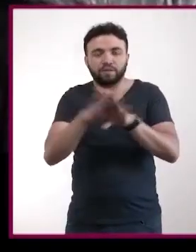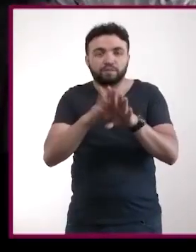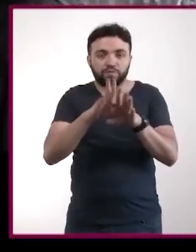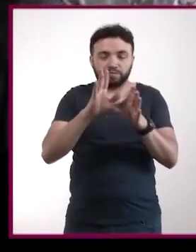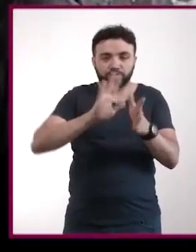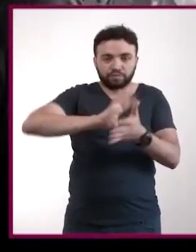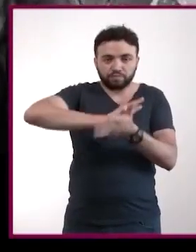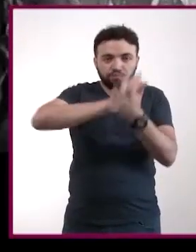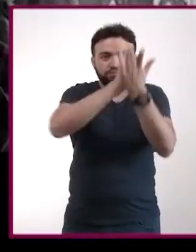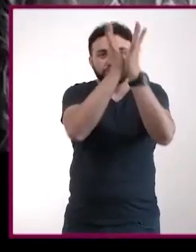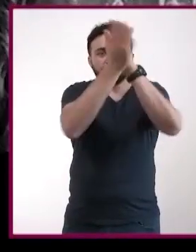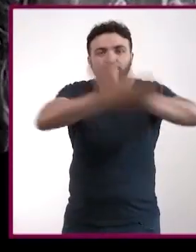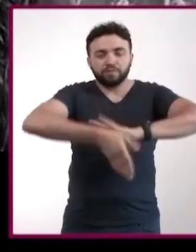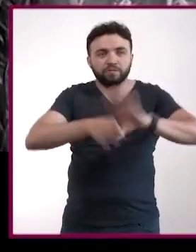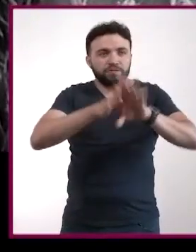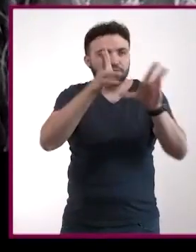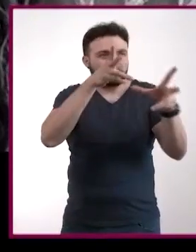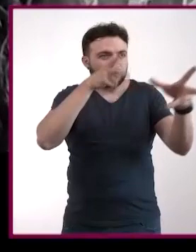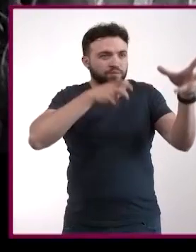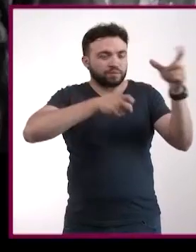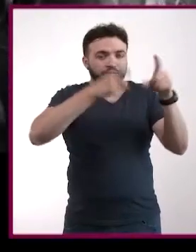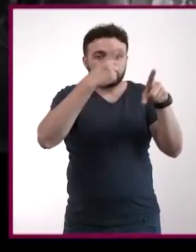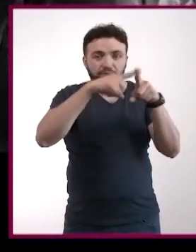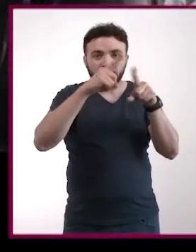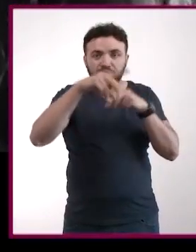convirtiendo en una abstracción, ¿no?